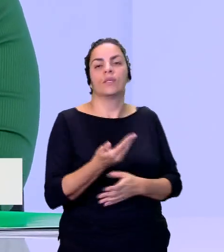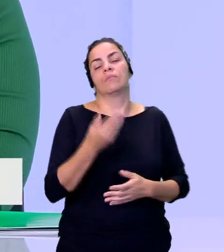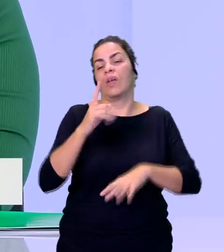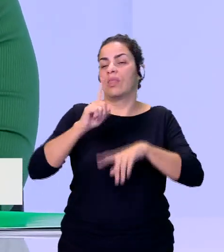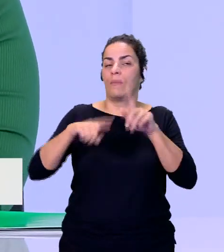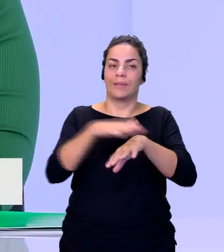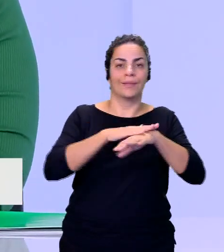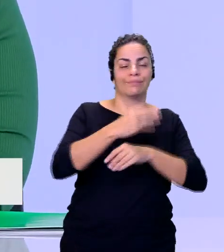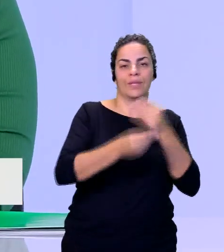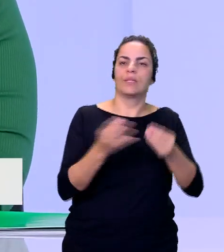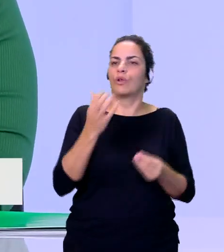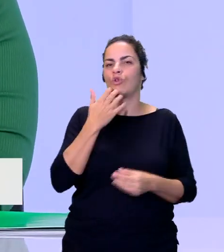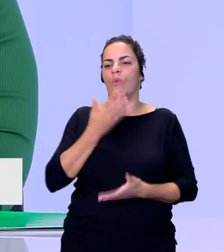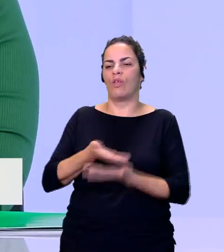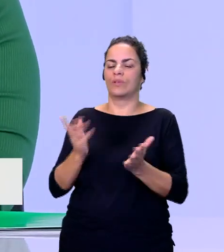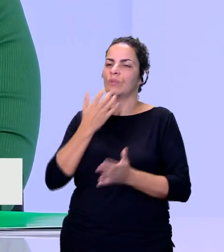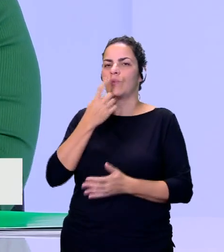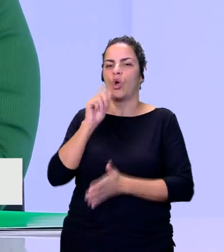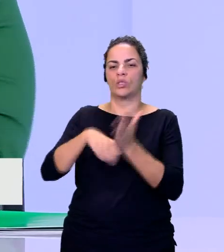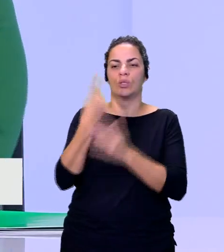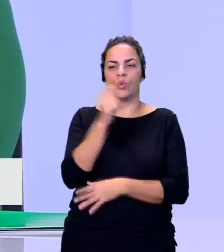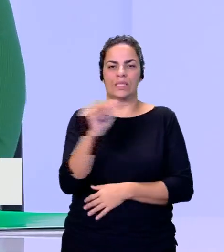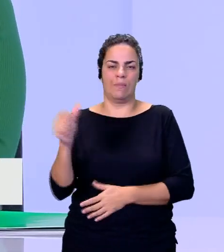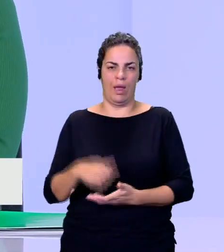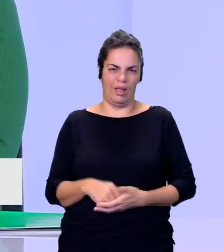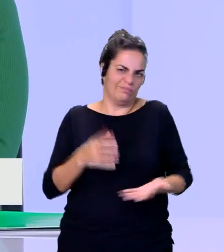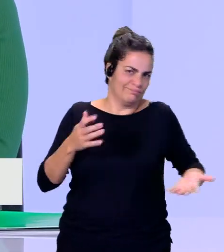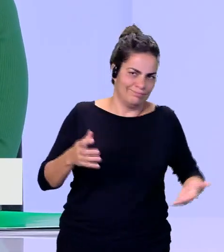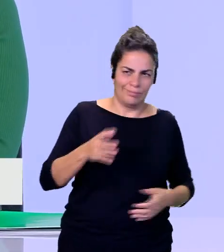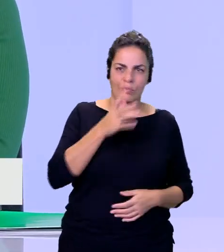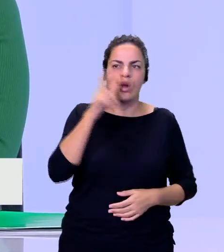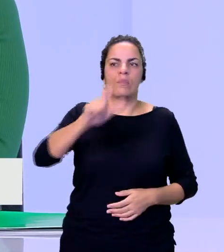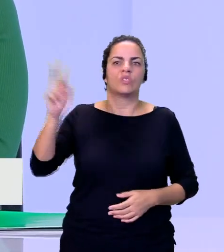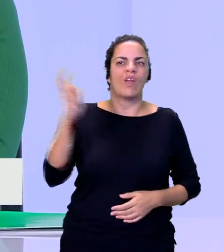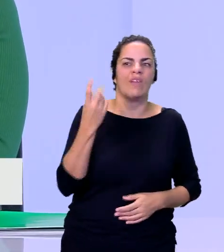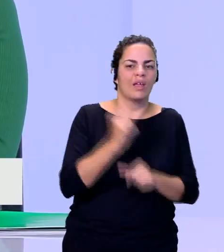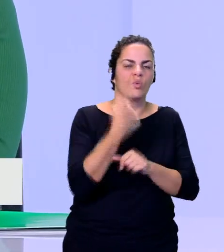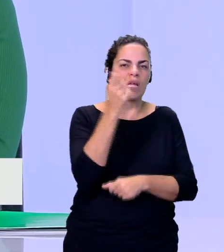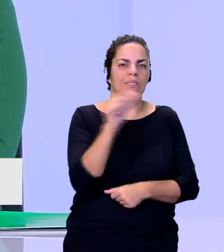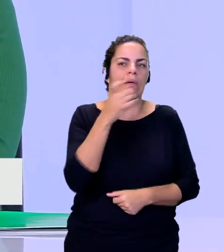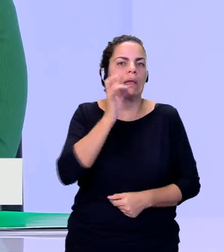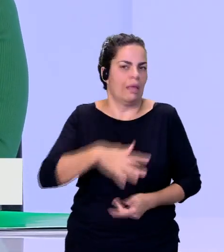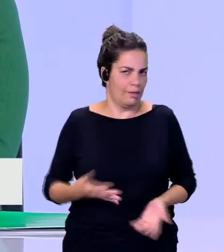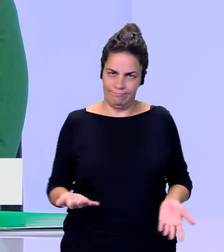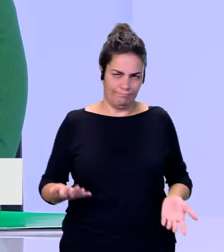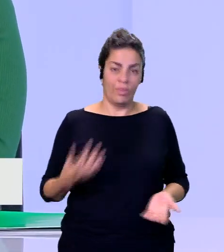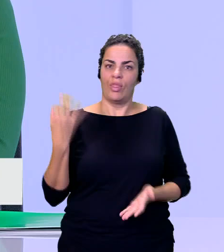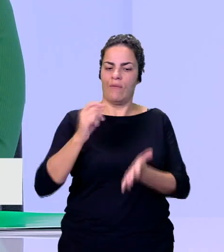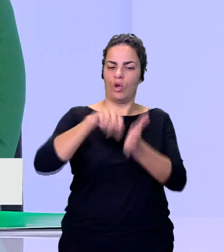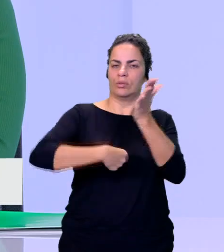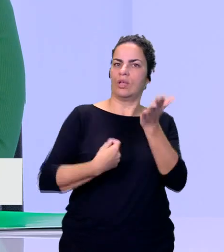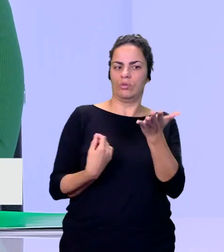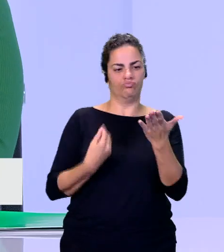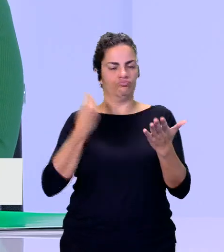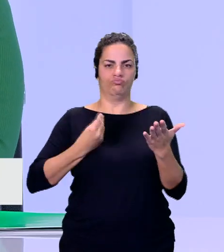contrato de una semana solamente, porque nadie te va a venir a trabajar una semana. Tienes que poner contratos atractivos para que la gente